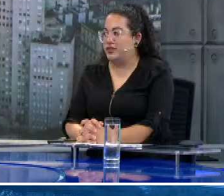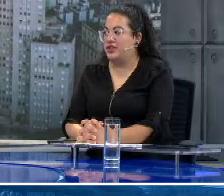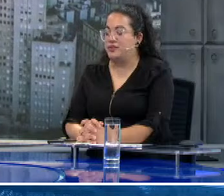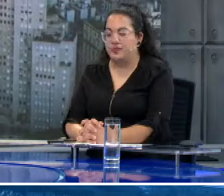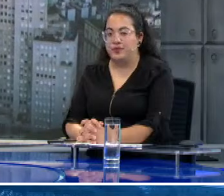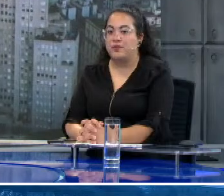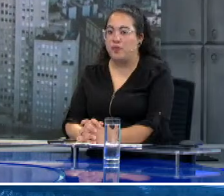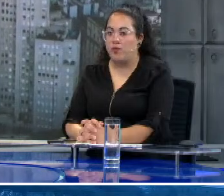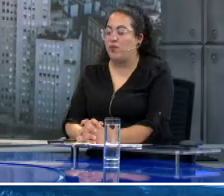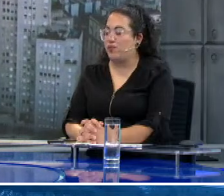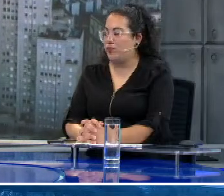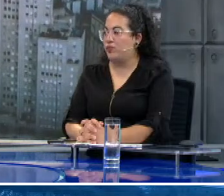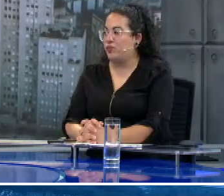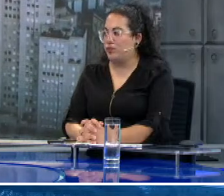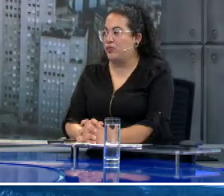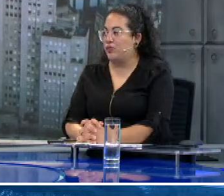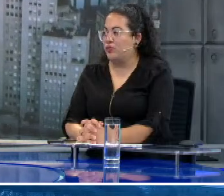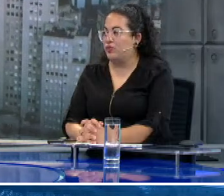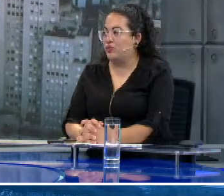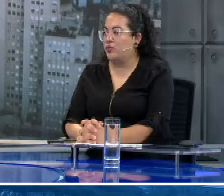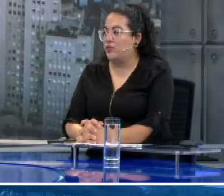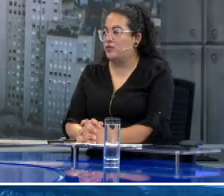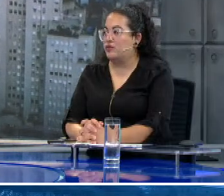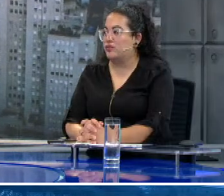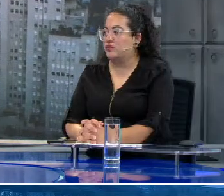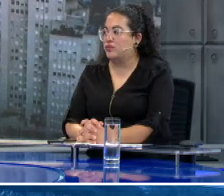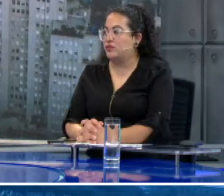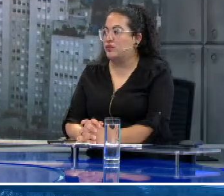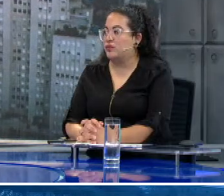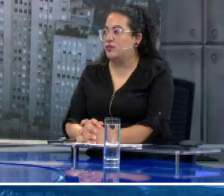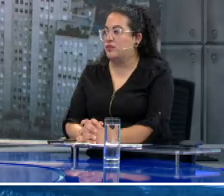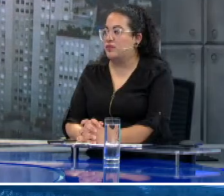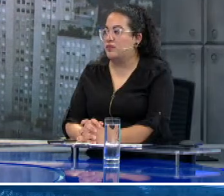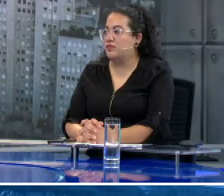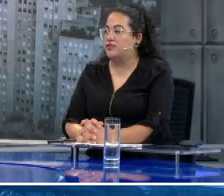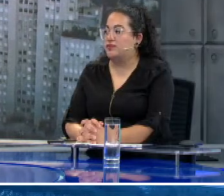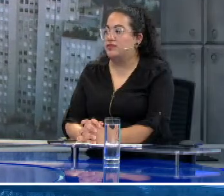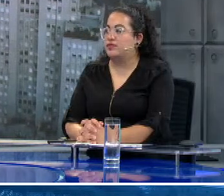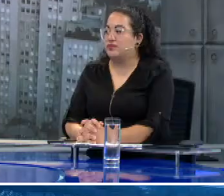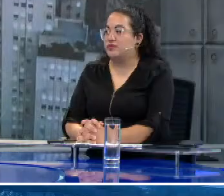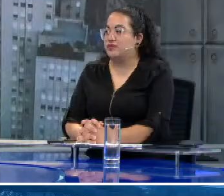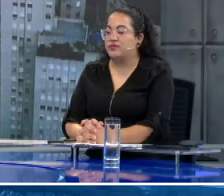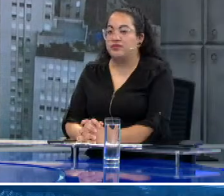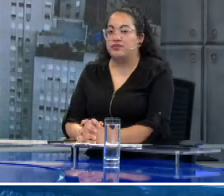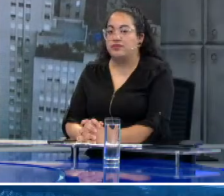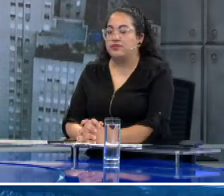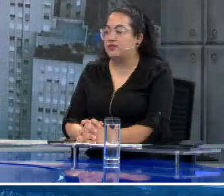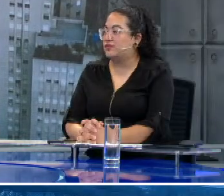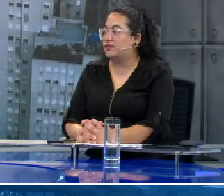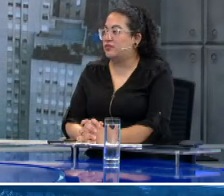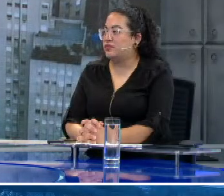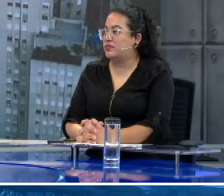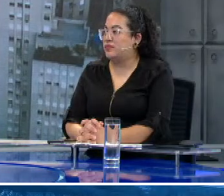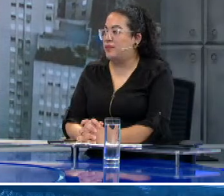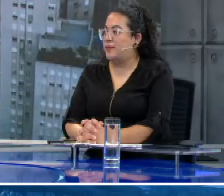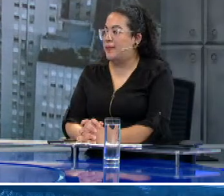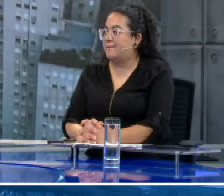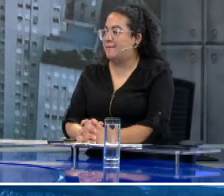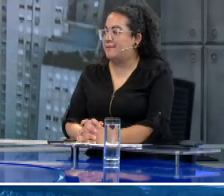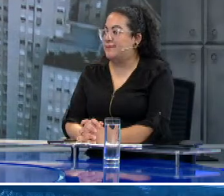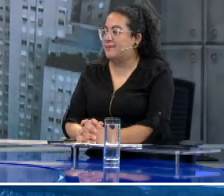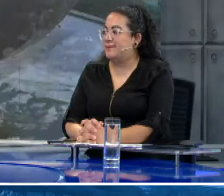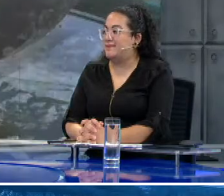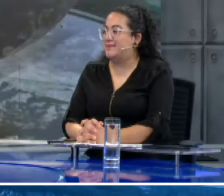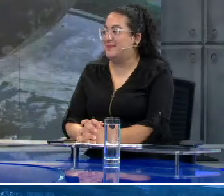2015 en el Vaticano. Y el otro día lo escuchaba, las anécdotas que tiene con el Papa Francisco, que son,